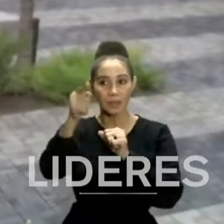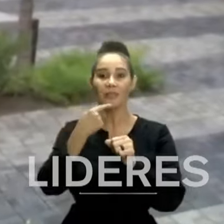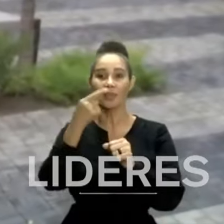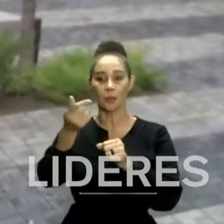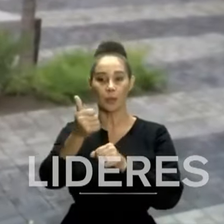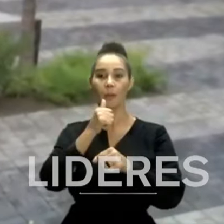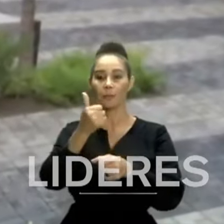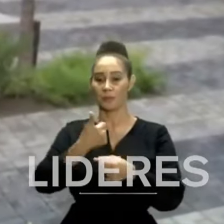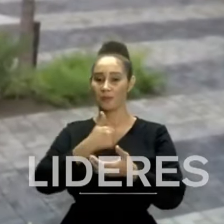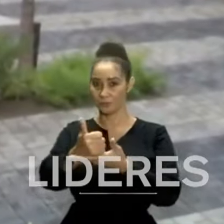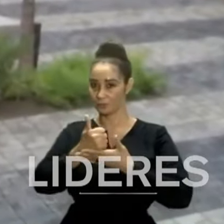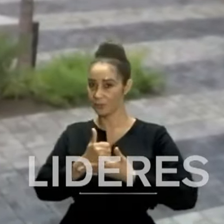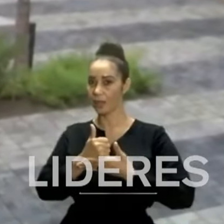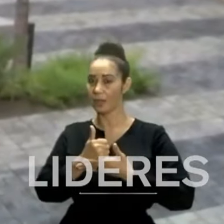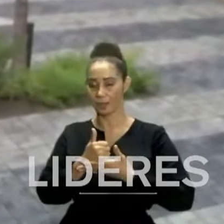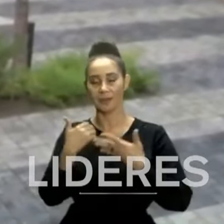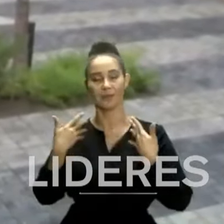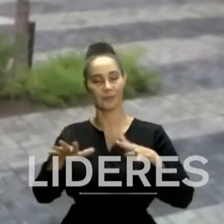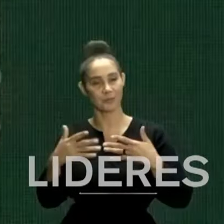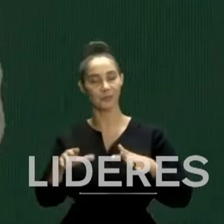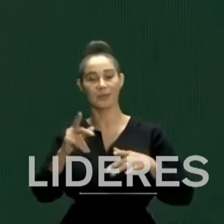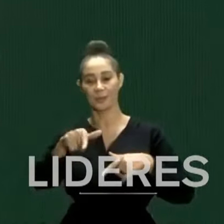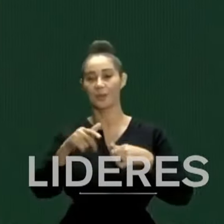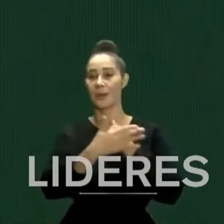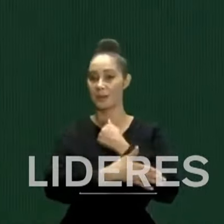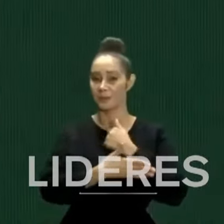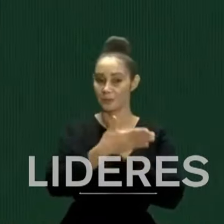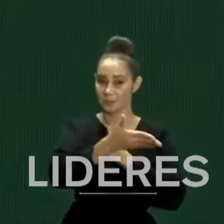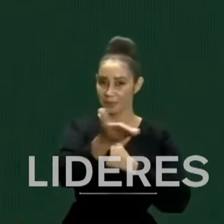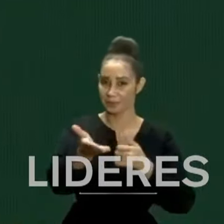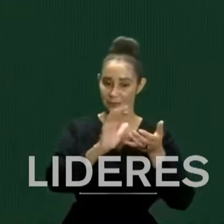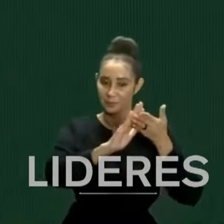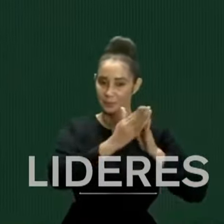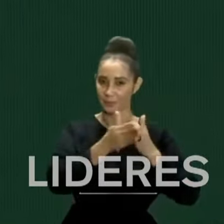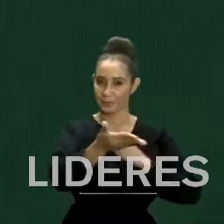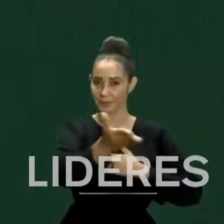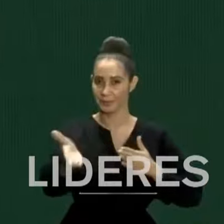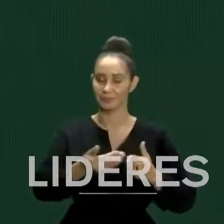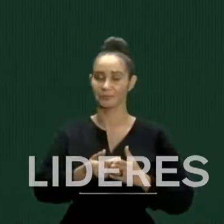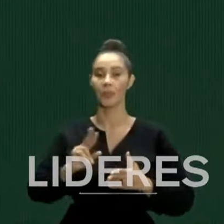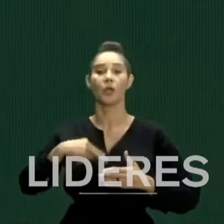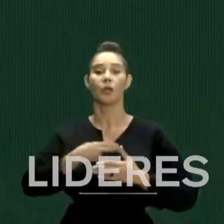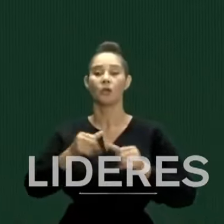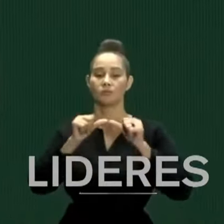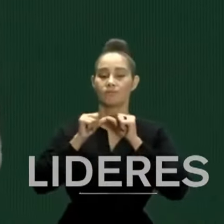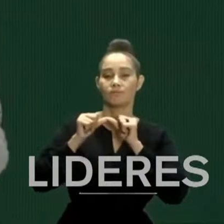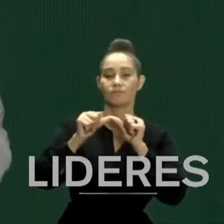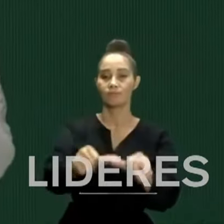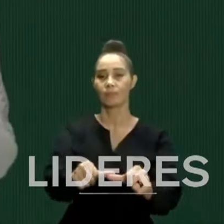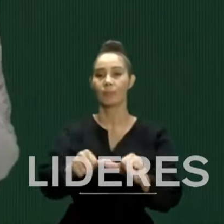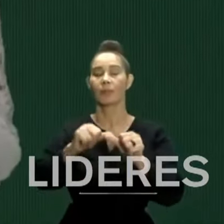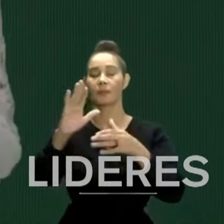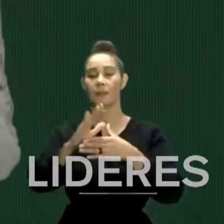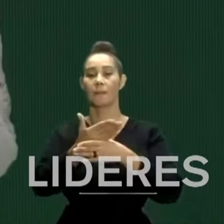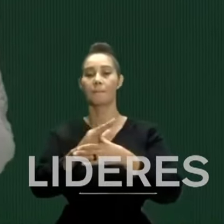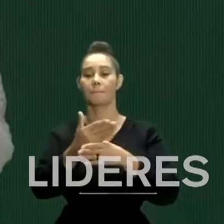vez. Oh, pero esto es para la ciudad, esto es para nuestra gente. Nosotros debemos seguir siendo